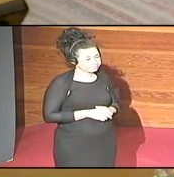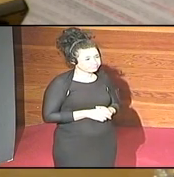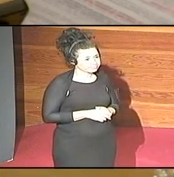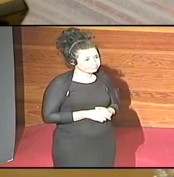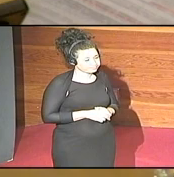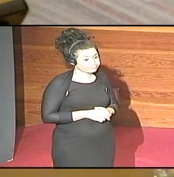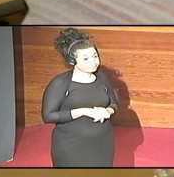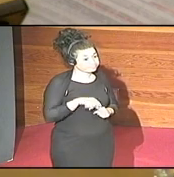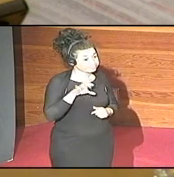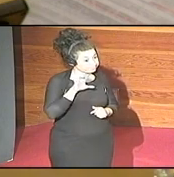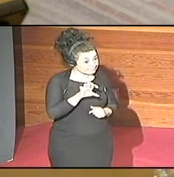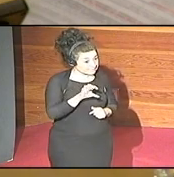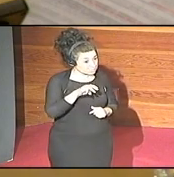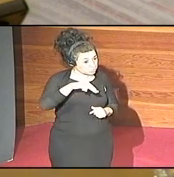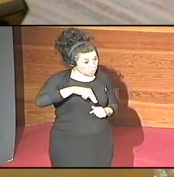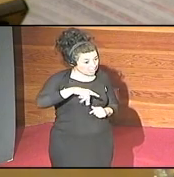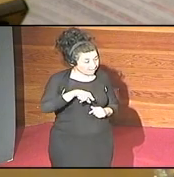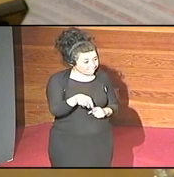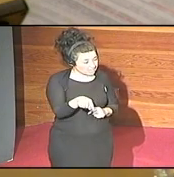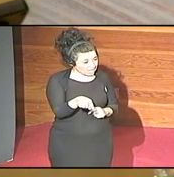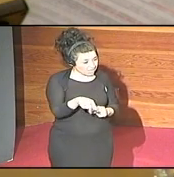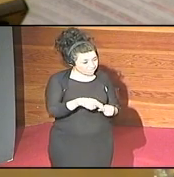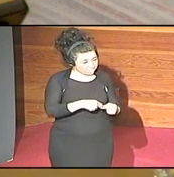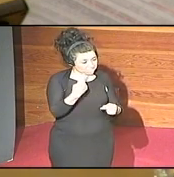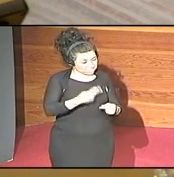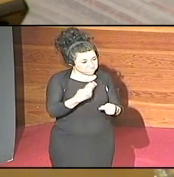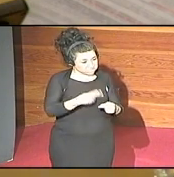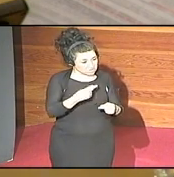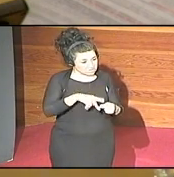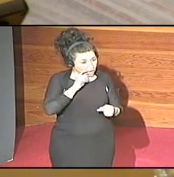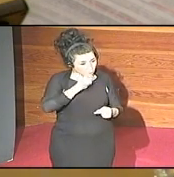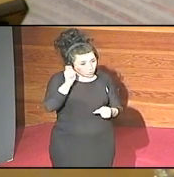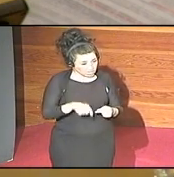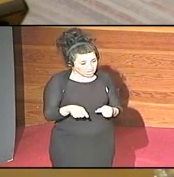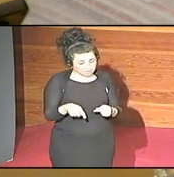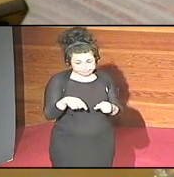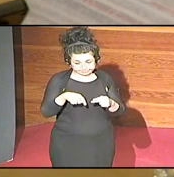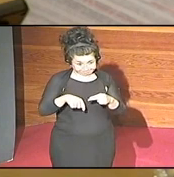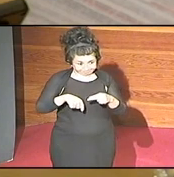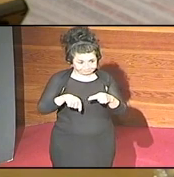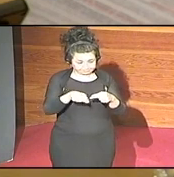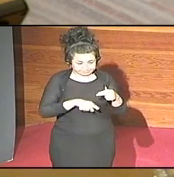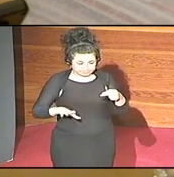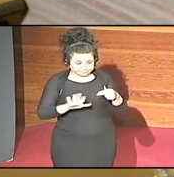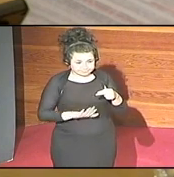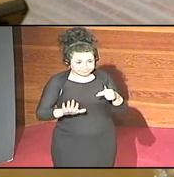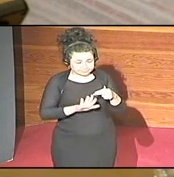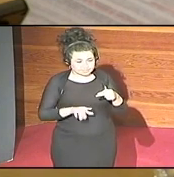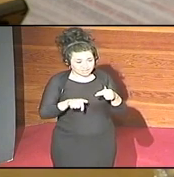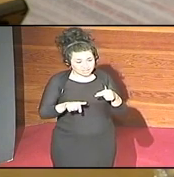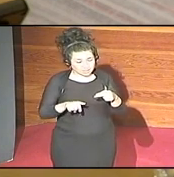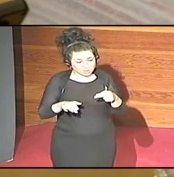En Moldavia, que es fronteriza con Ucrania, hay una franja en la